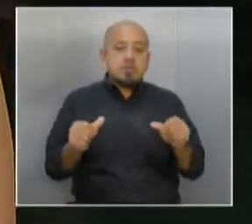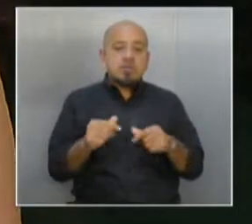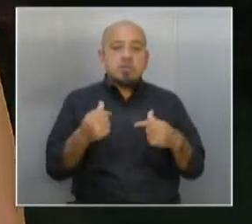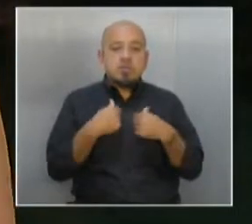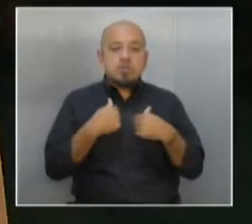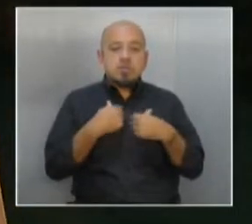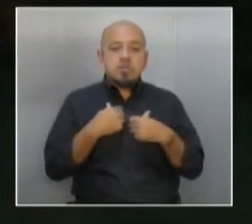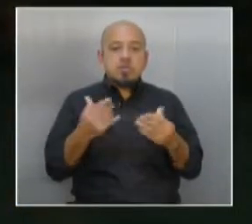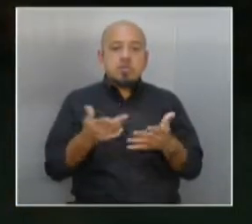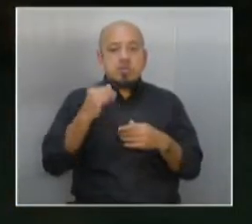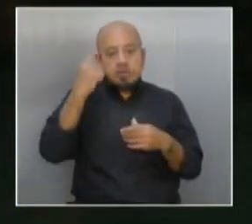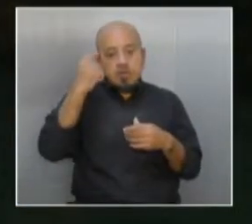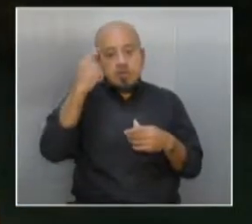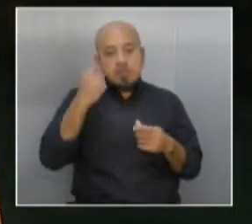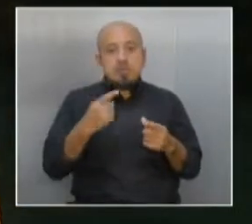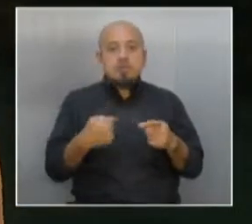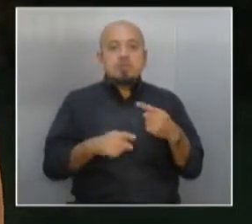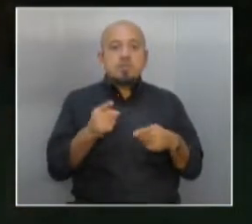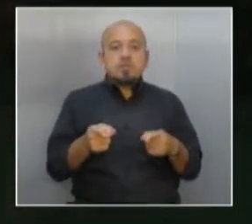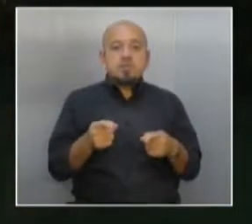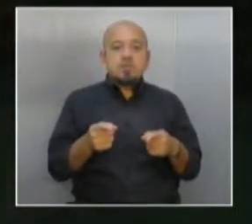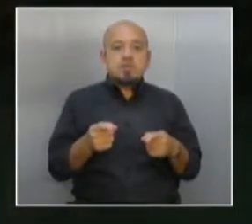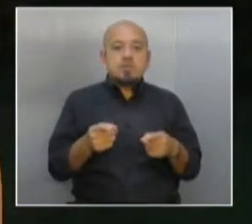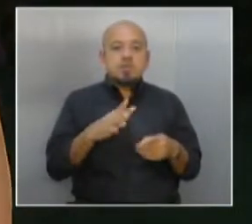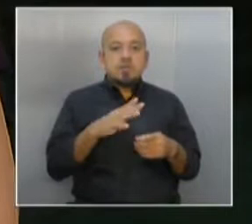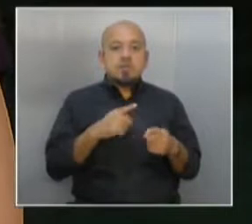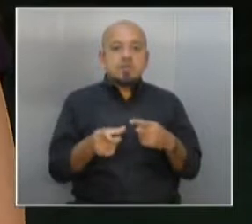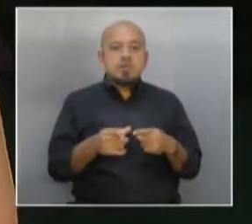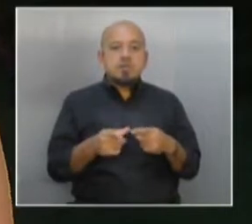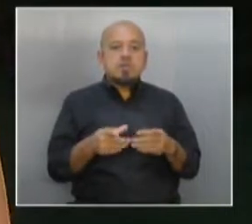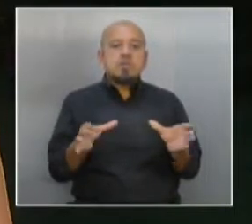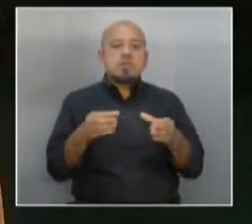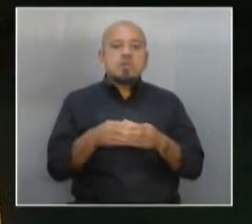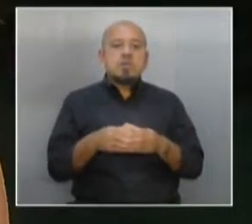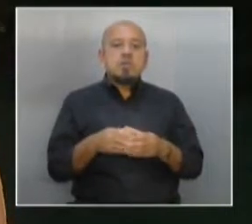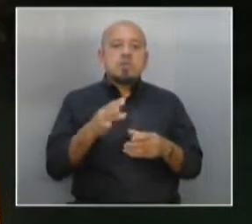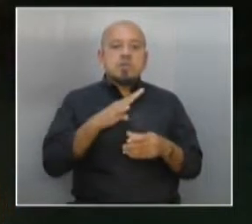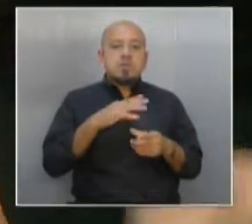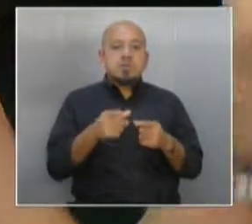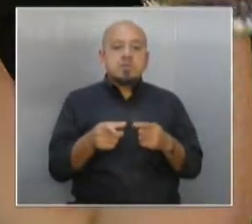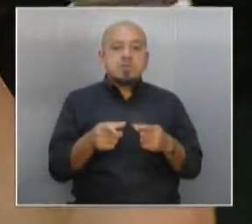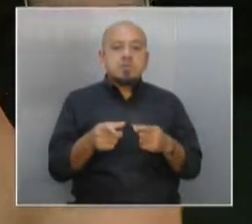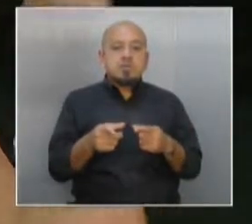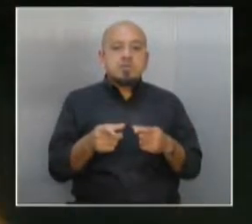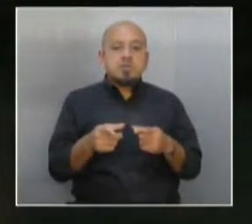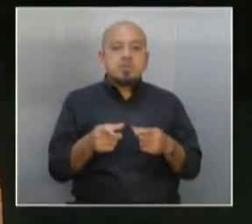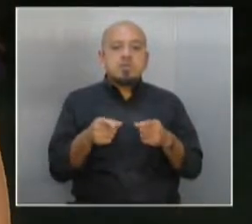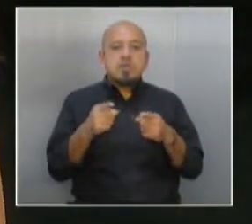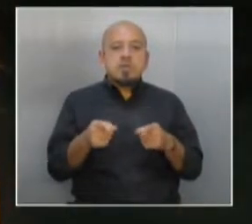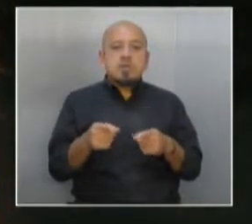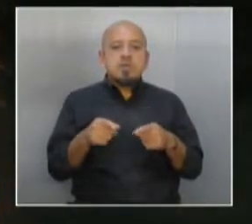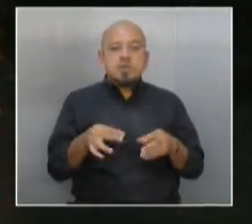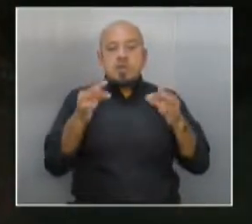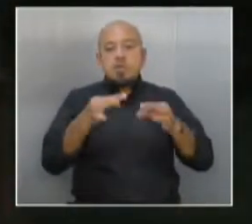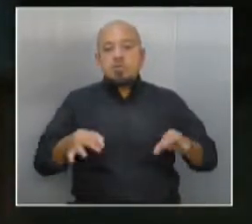viviendo en ese momento, pero creo que, digamos, había un inconsciente colectivo y lo hay, y ahí es donde aparecen todas estas